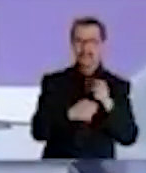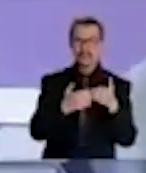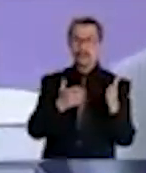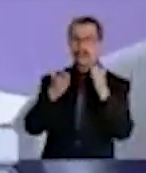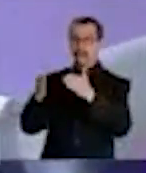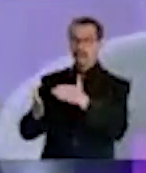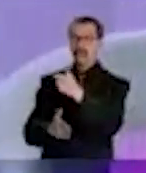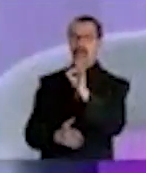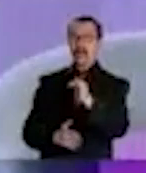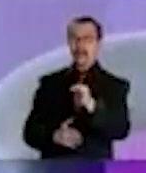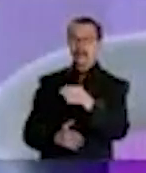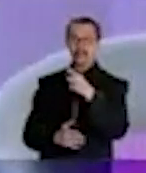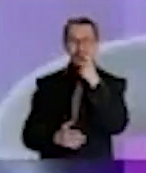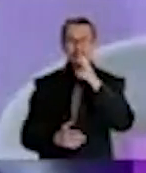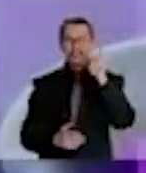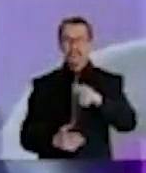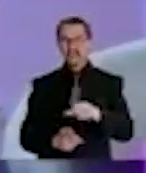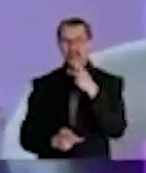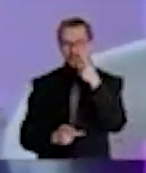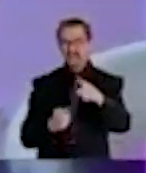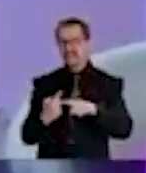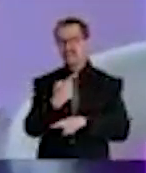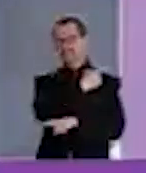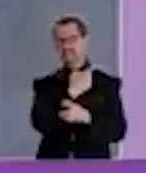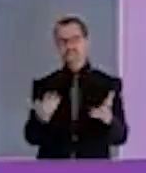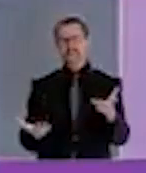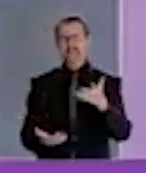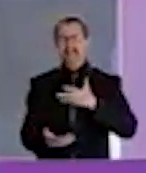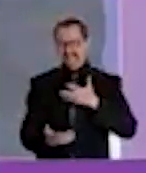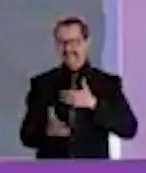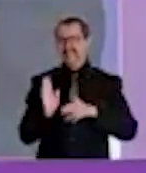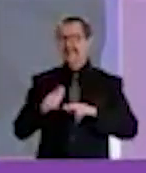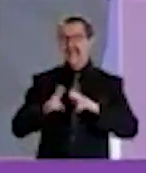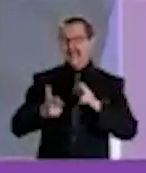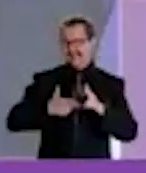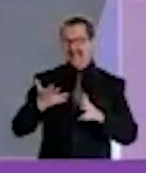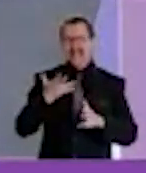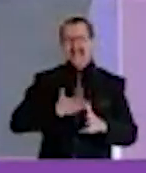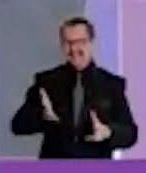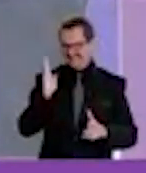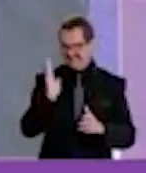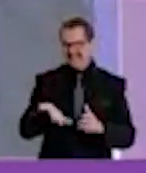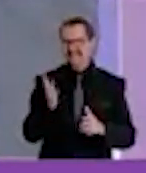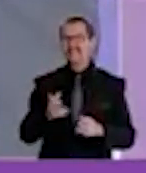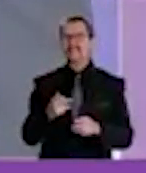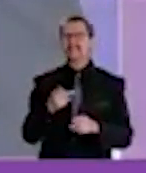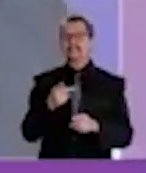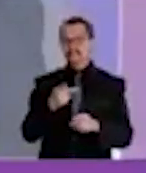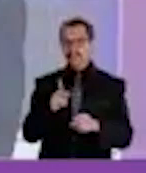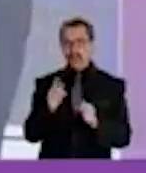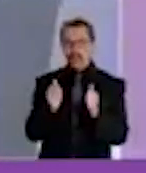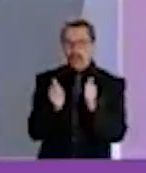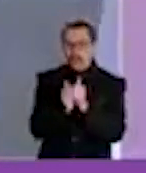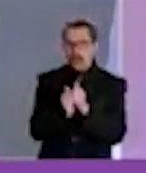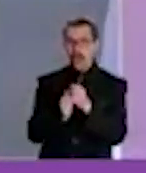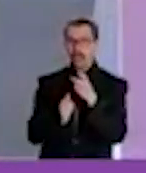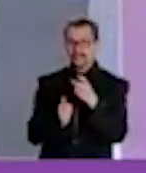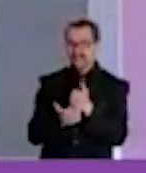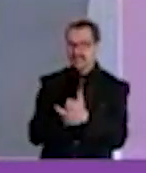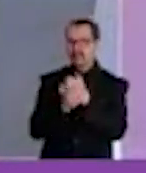justamente el tren que hay ahí es de carga hoy solamente circula cada tres días es decir está